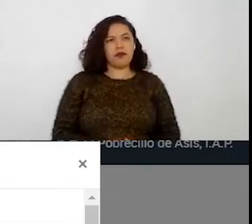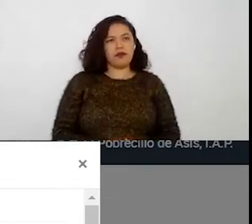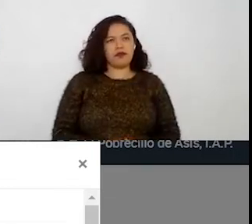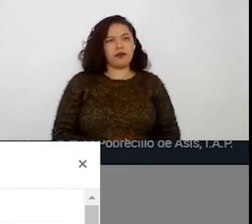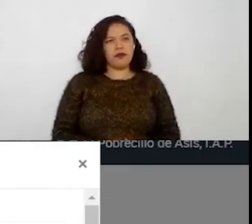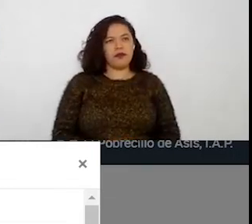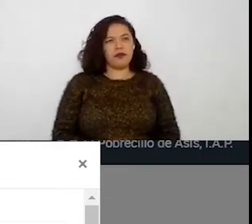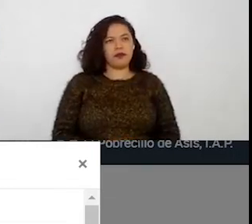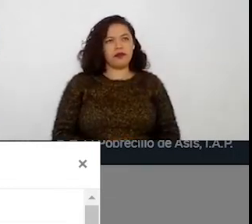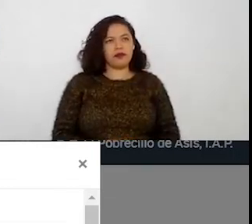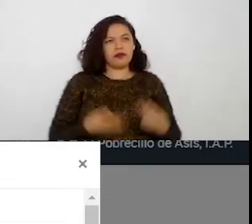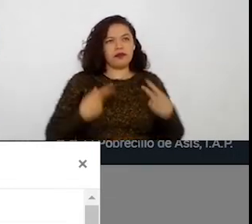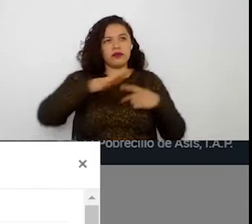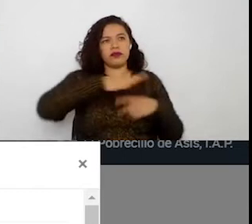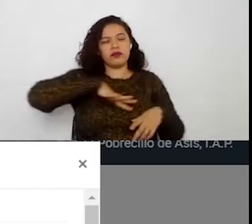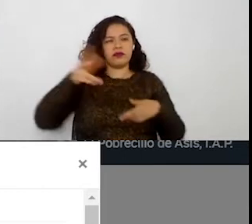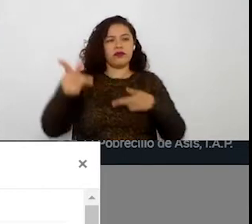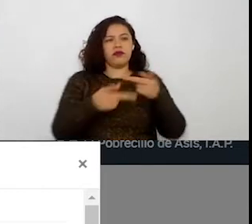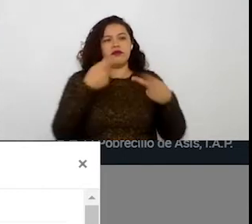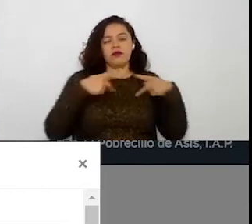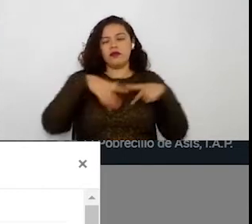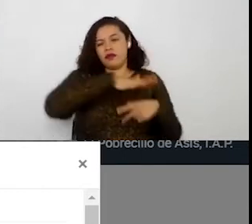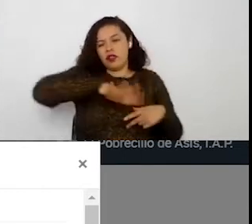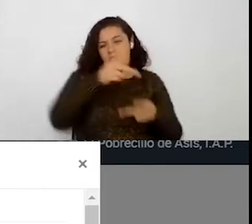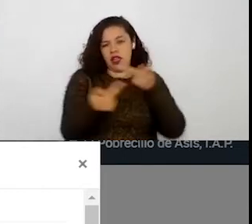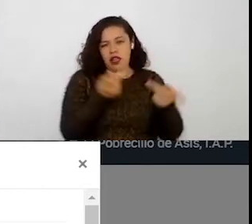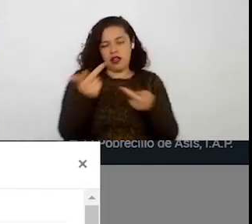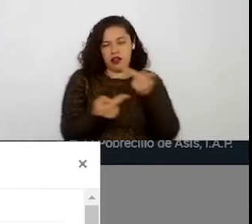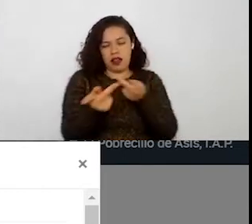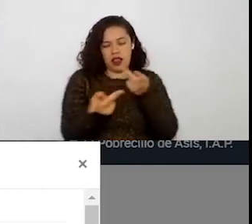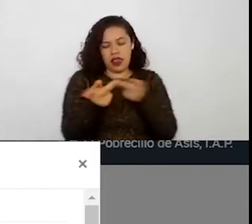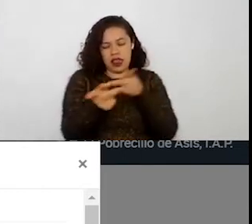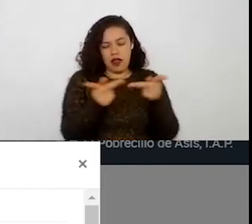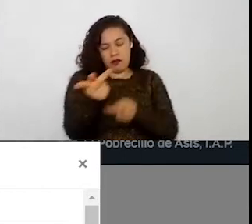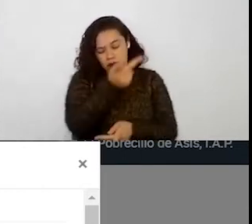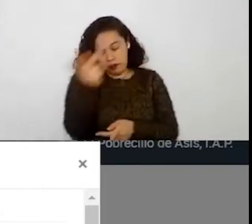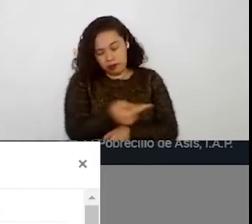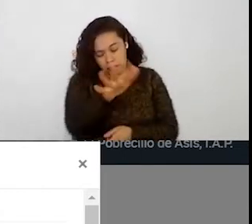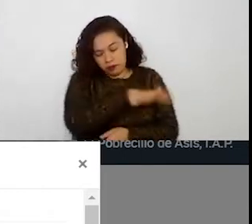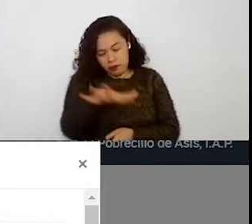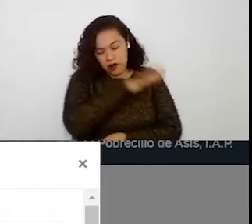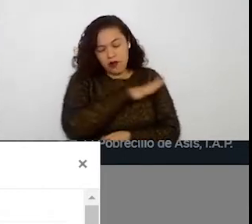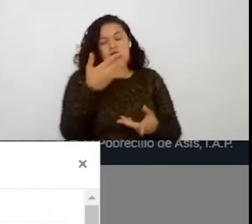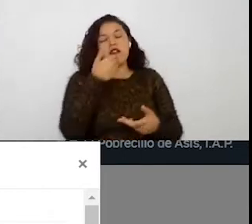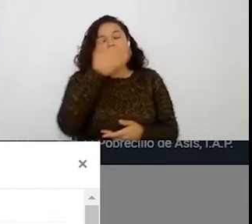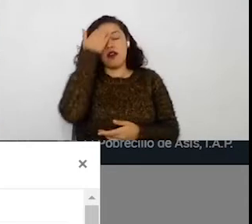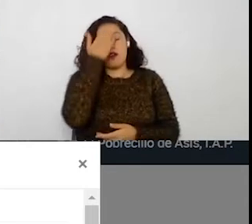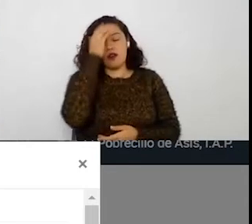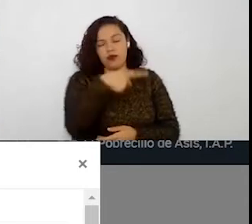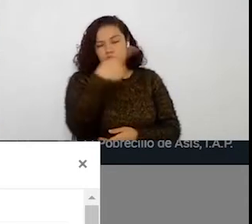qué tipo de población y estamos vamos a trabajar y que esta población esté claramente